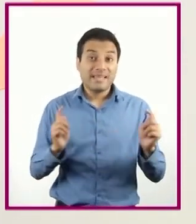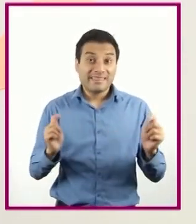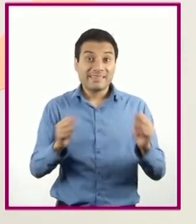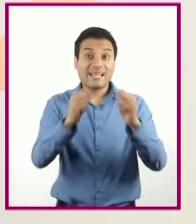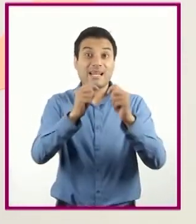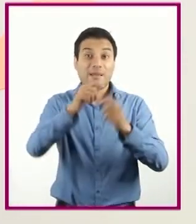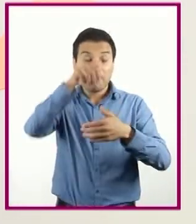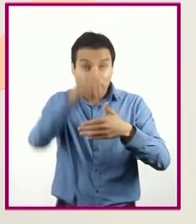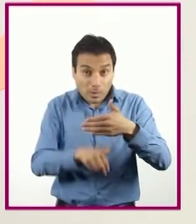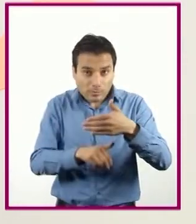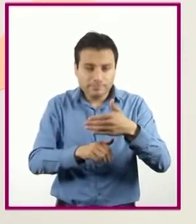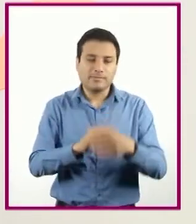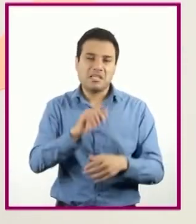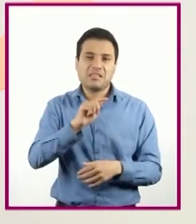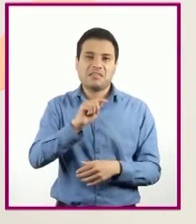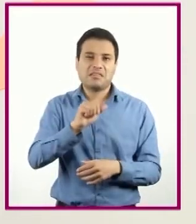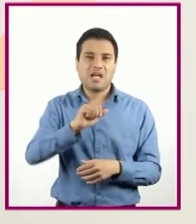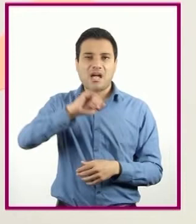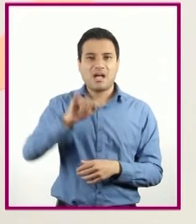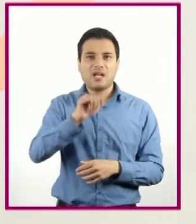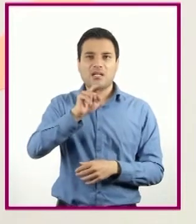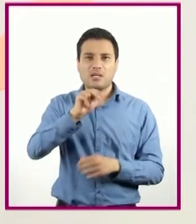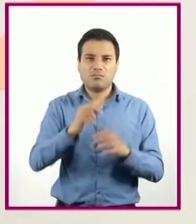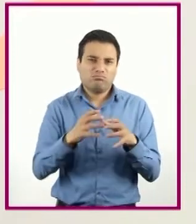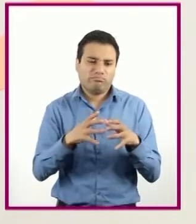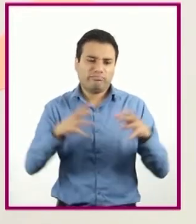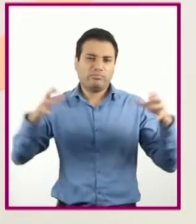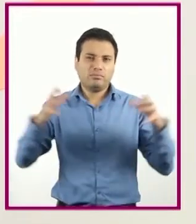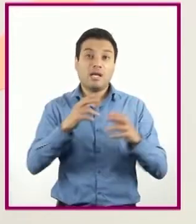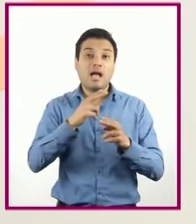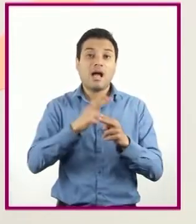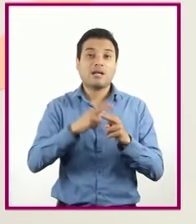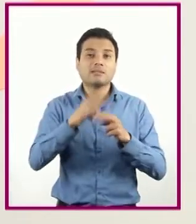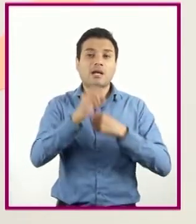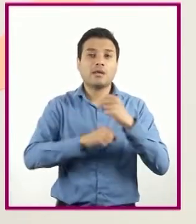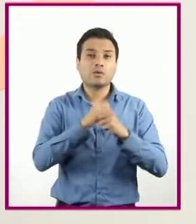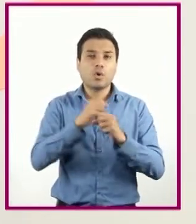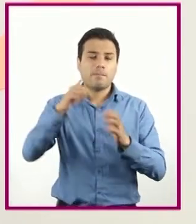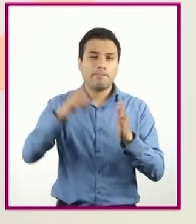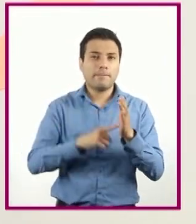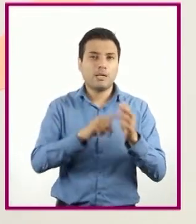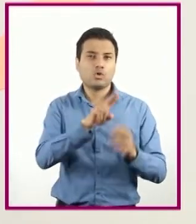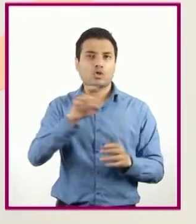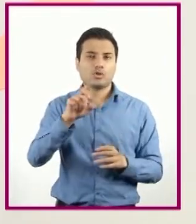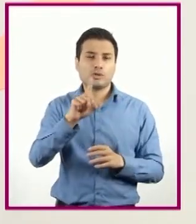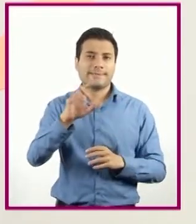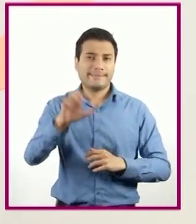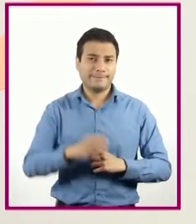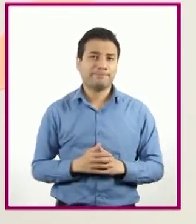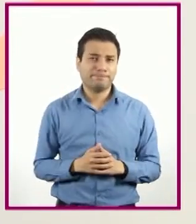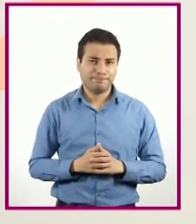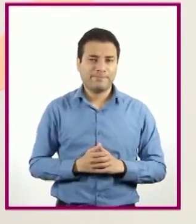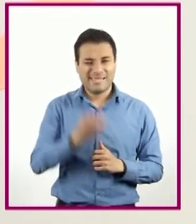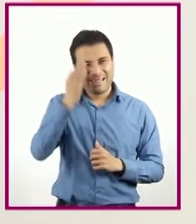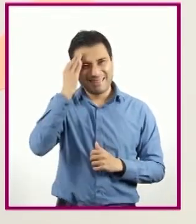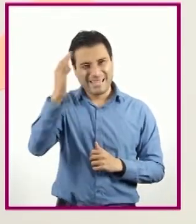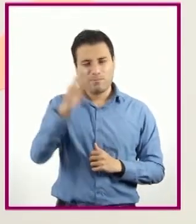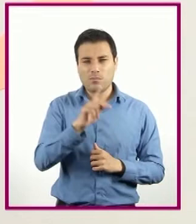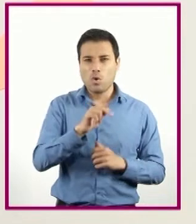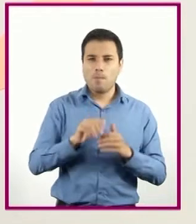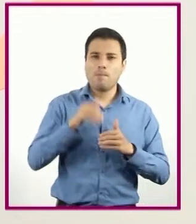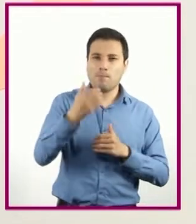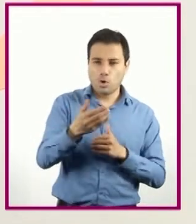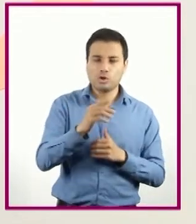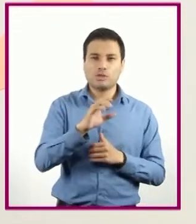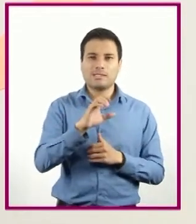de Tajín, el cual se extenderá hasta cerca del 1200 de nuestra era, ya dentro del posclásico temprano.